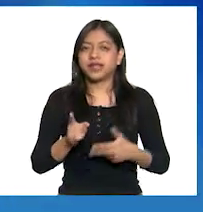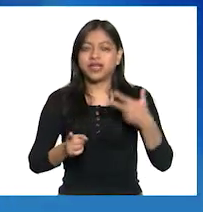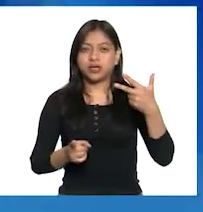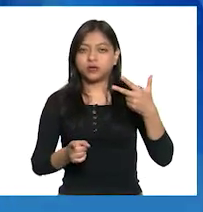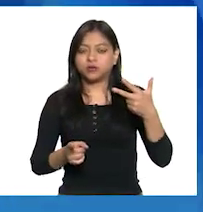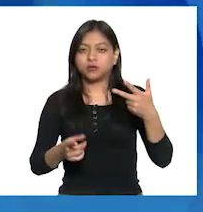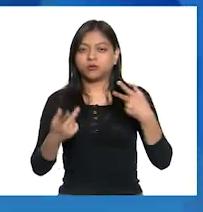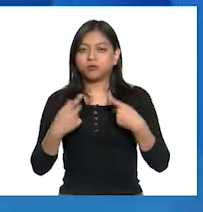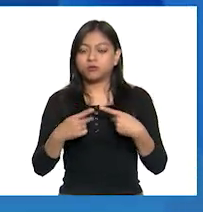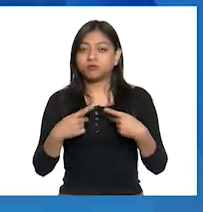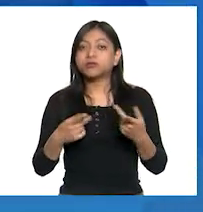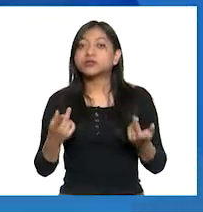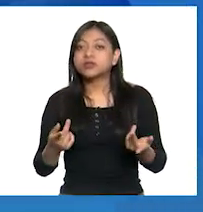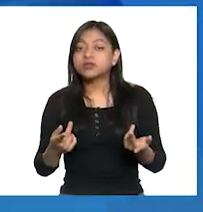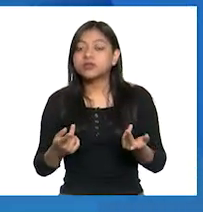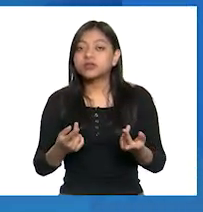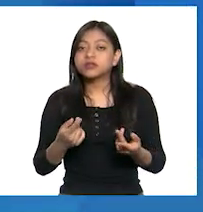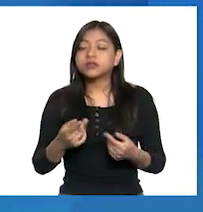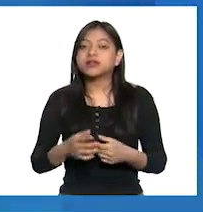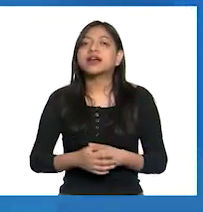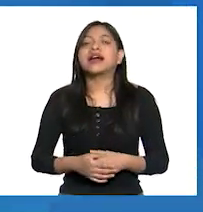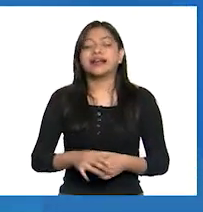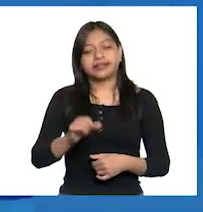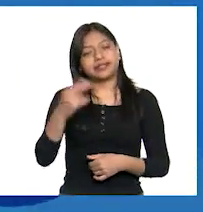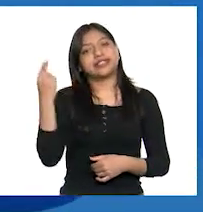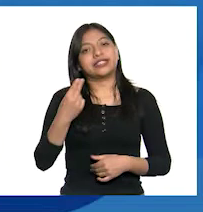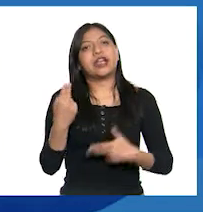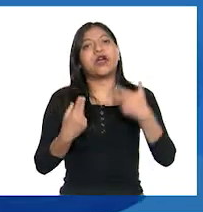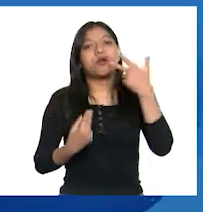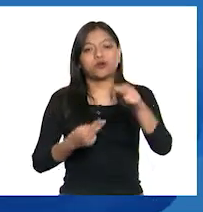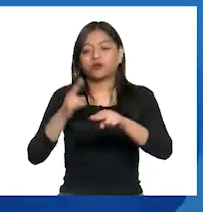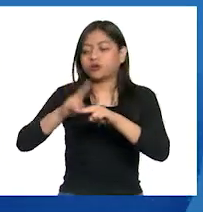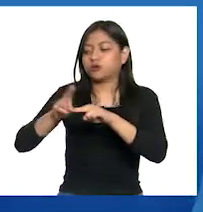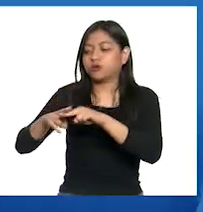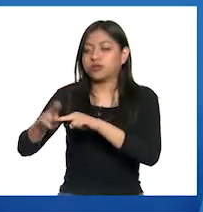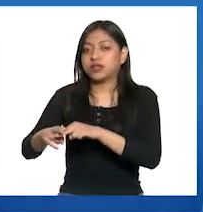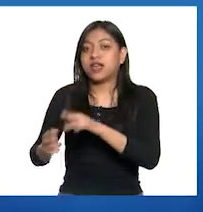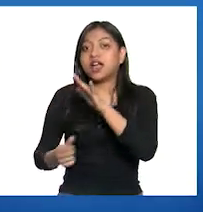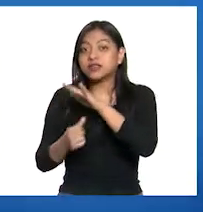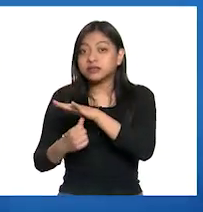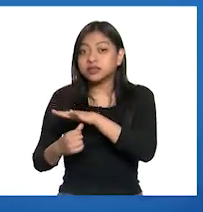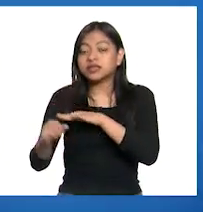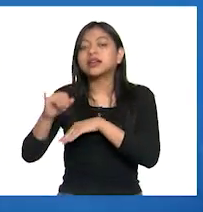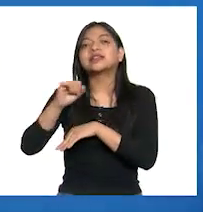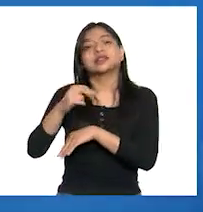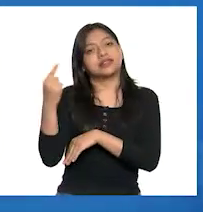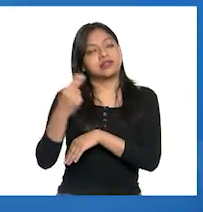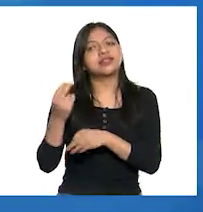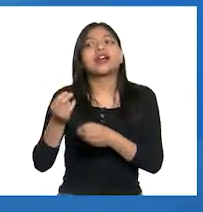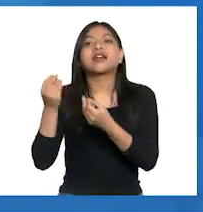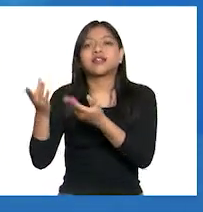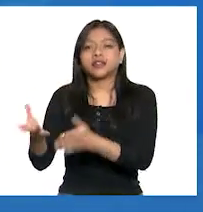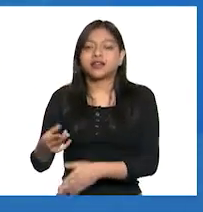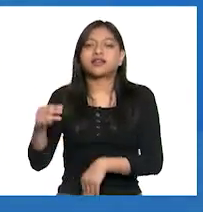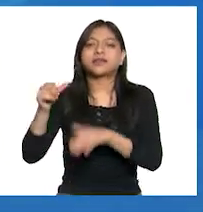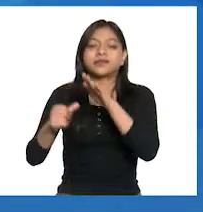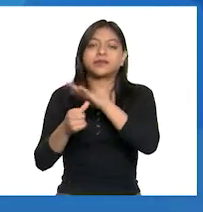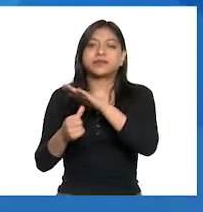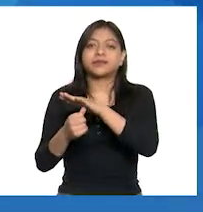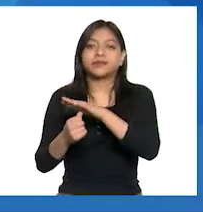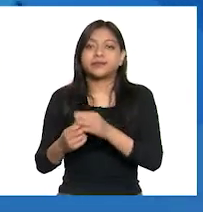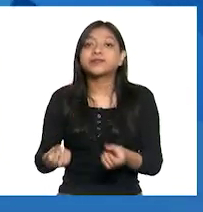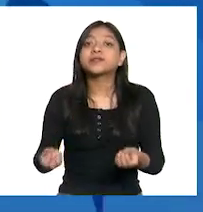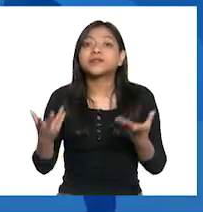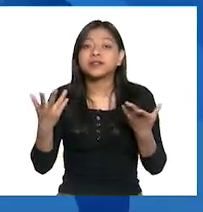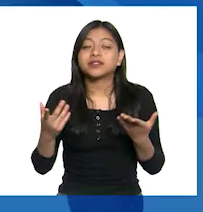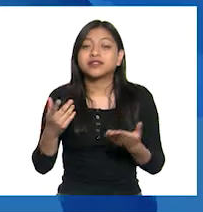8 nada más. 8, muy bien, 8 sillas. ¿Y las dejamos sin mesa o con mesa? No, tienen que tener mesa. Tienen que no tener pueden. Mesa. Entonces